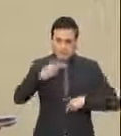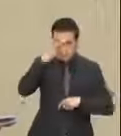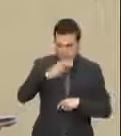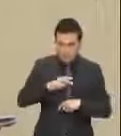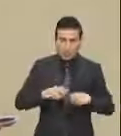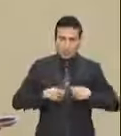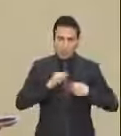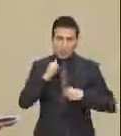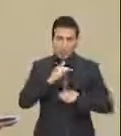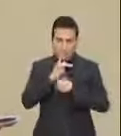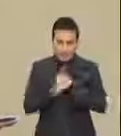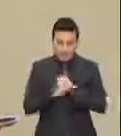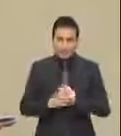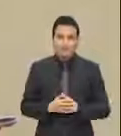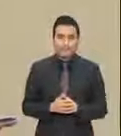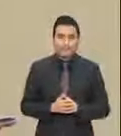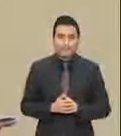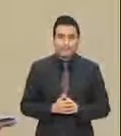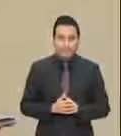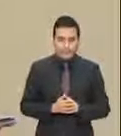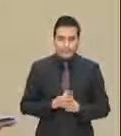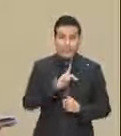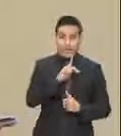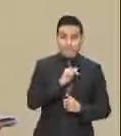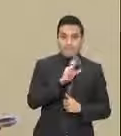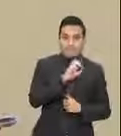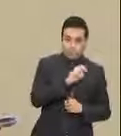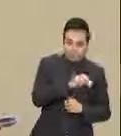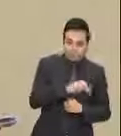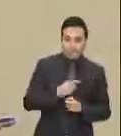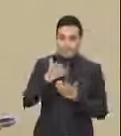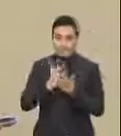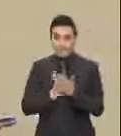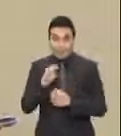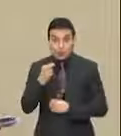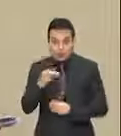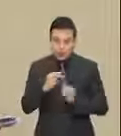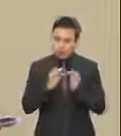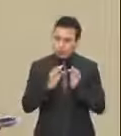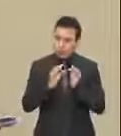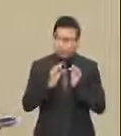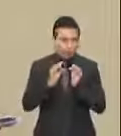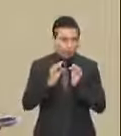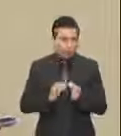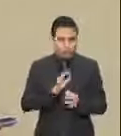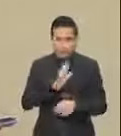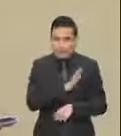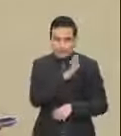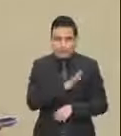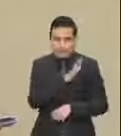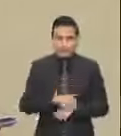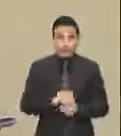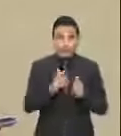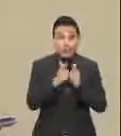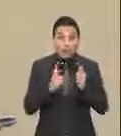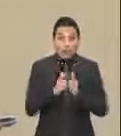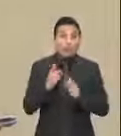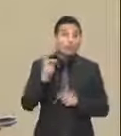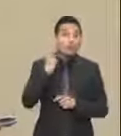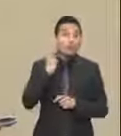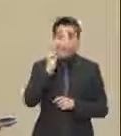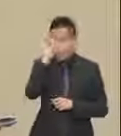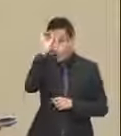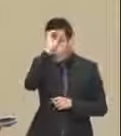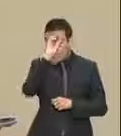extranjero la calidad del padrón y la lista nominal en 2021 es tal que las observaciones de los partidos políticos a las listas nominales